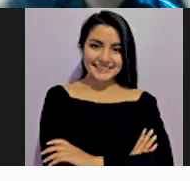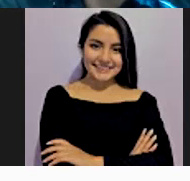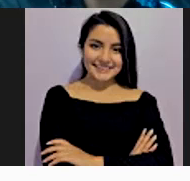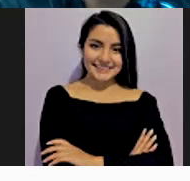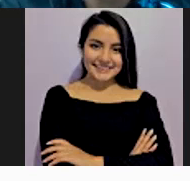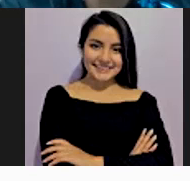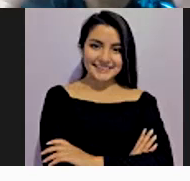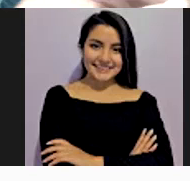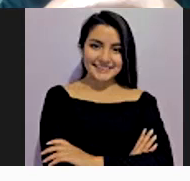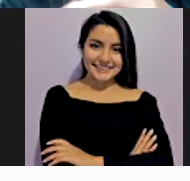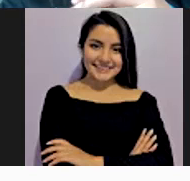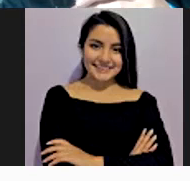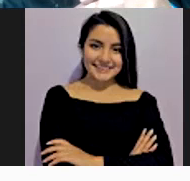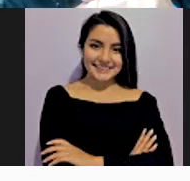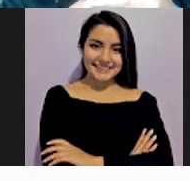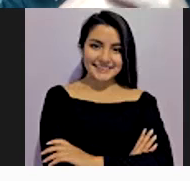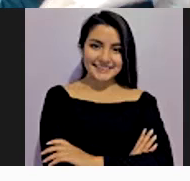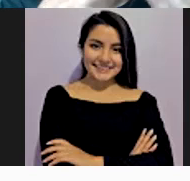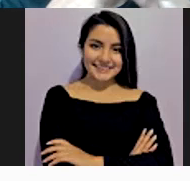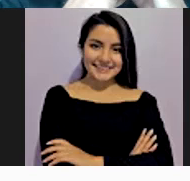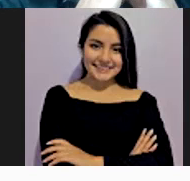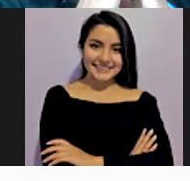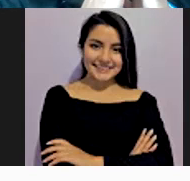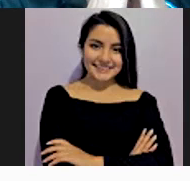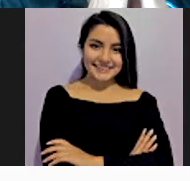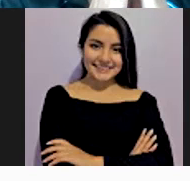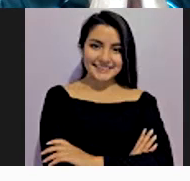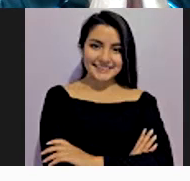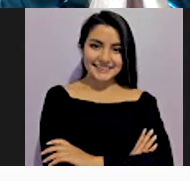Y ahora sí No, razonemos. ¿Por qué sería la hora?